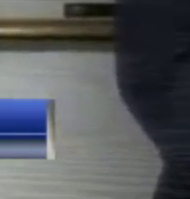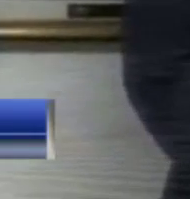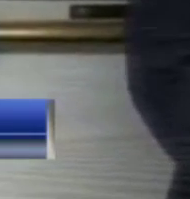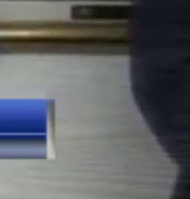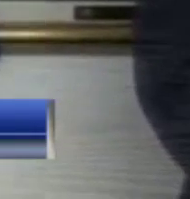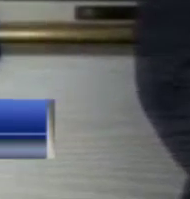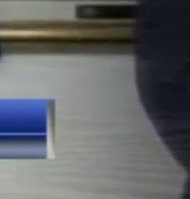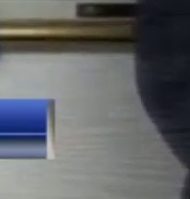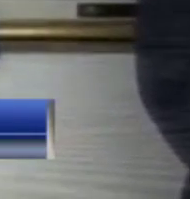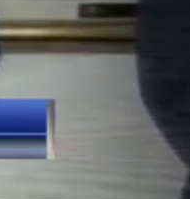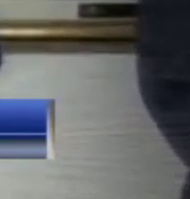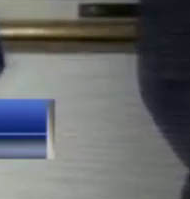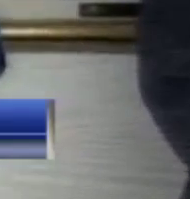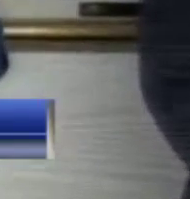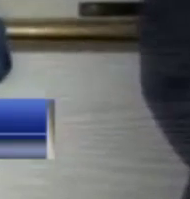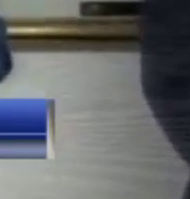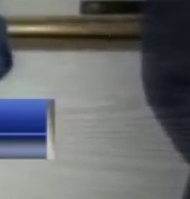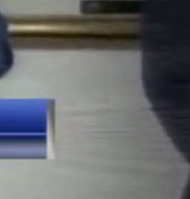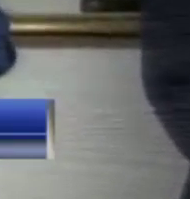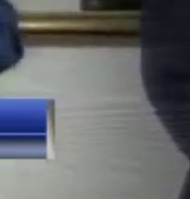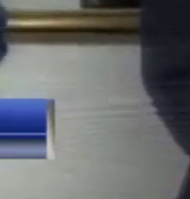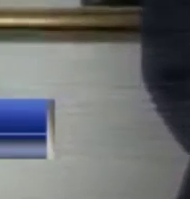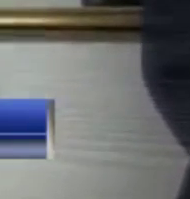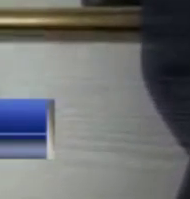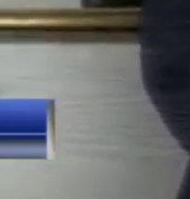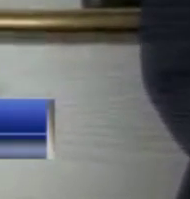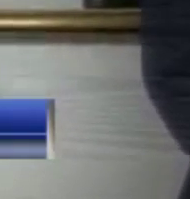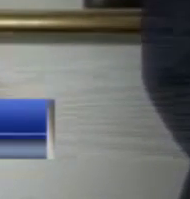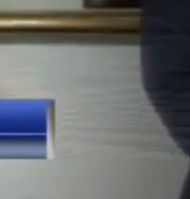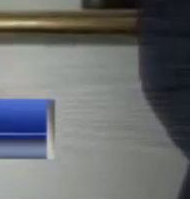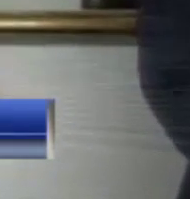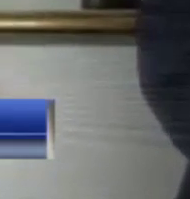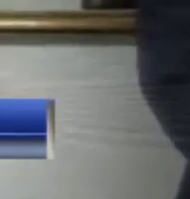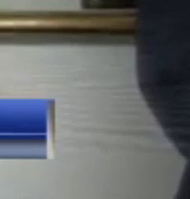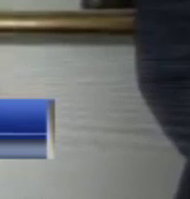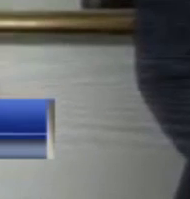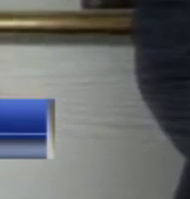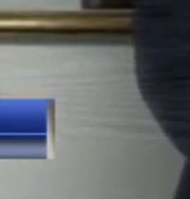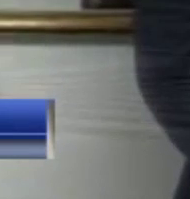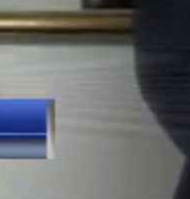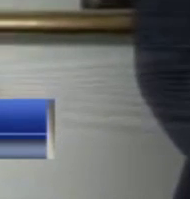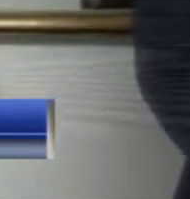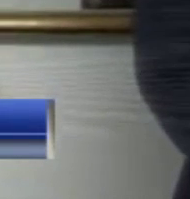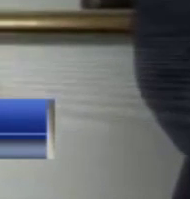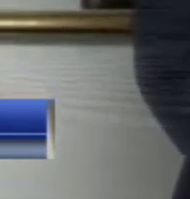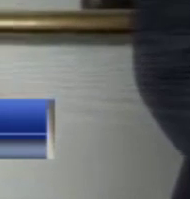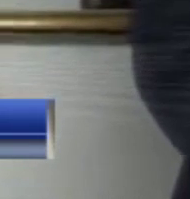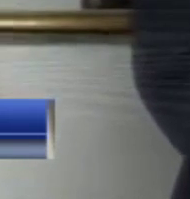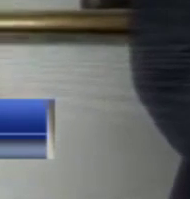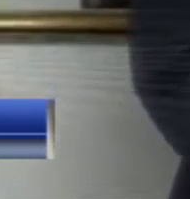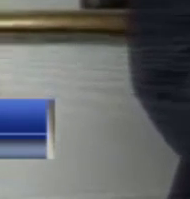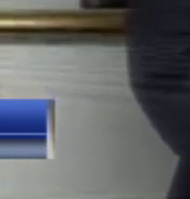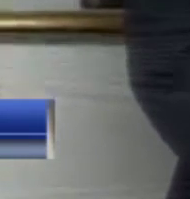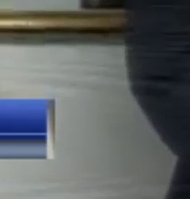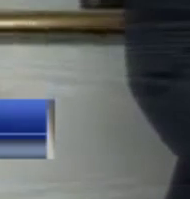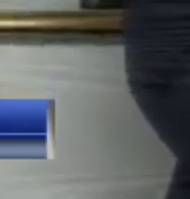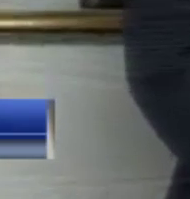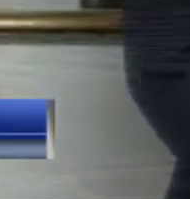tomar en cuenta. Pero creo que es importante que ustedes sepan que hay una propuesta en la mesa sobre el